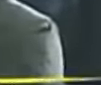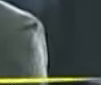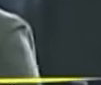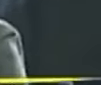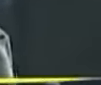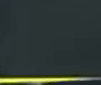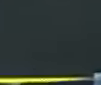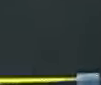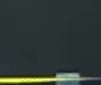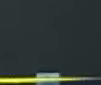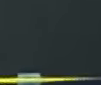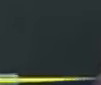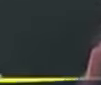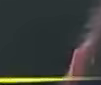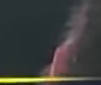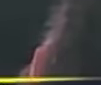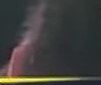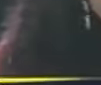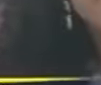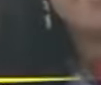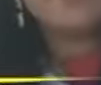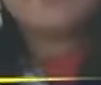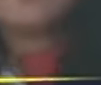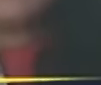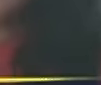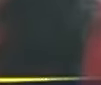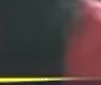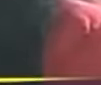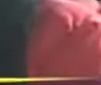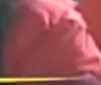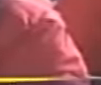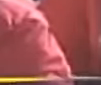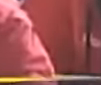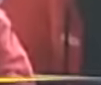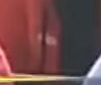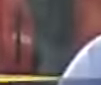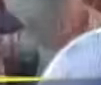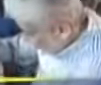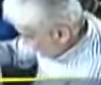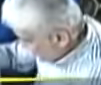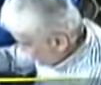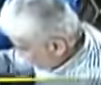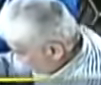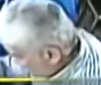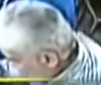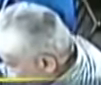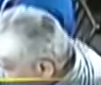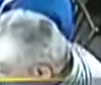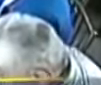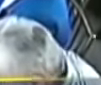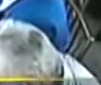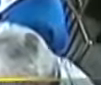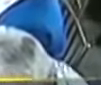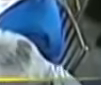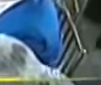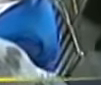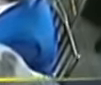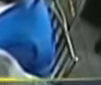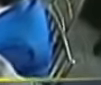Maduro Moros, presidente constitucional de la República Bolivariana de Venezuela. Bueno, buenas tardes a